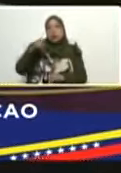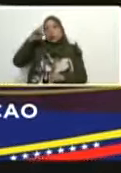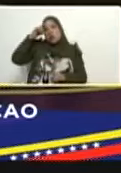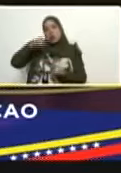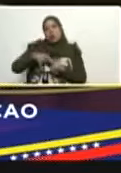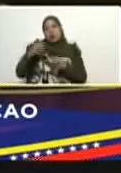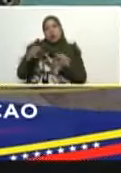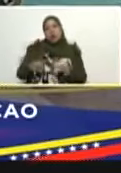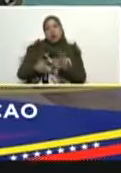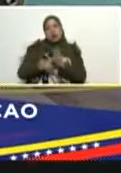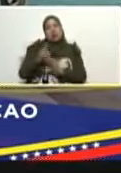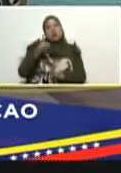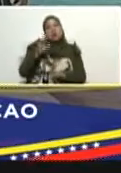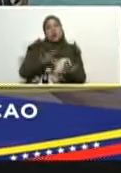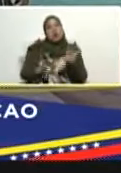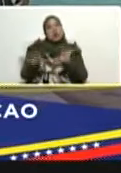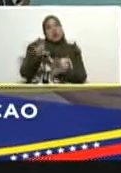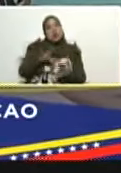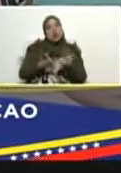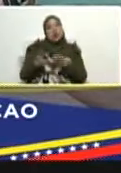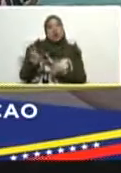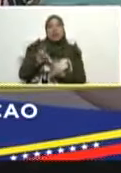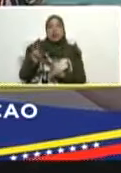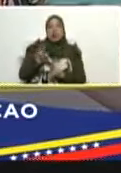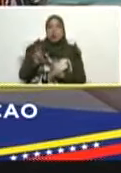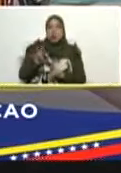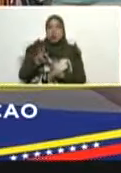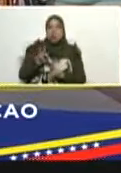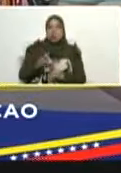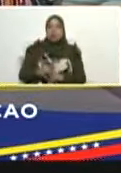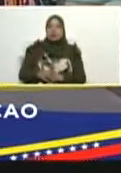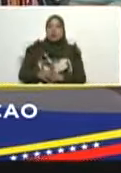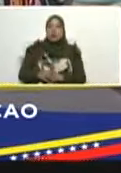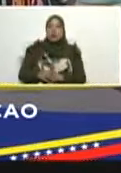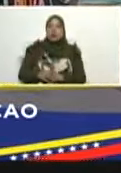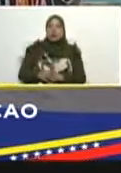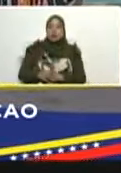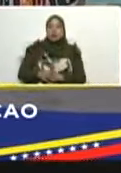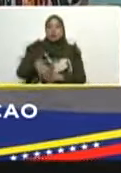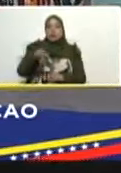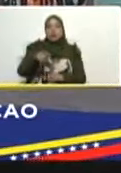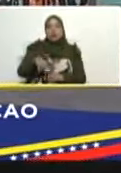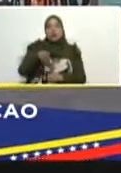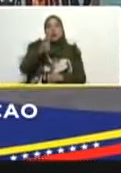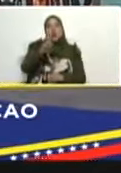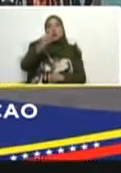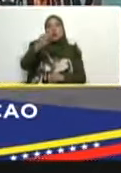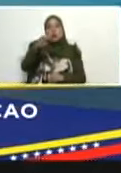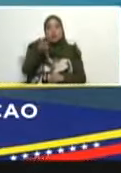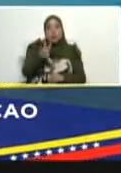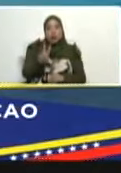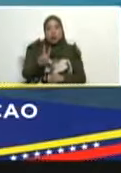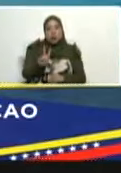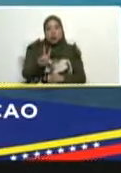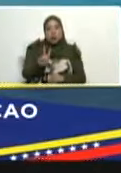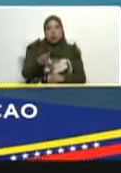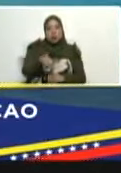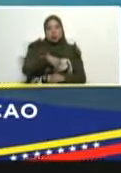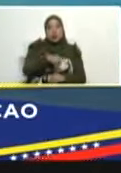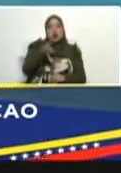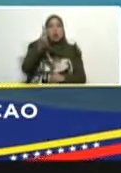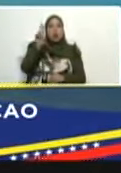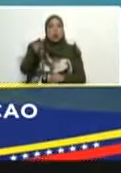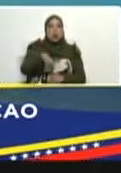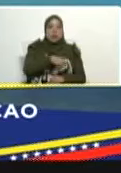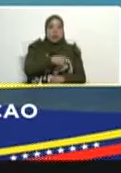real desarrollada por científicos venezolanos, donde está la Universidad Central de Venezuela, la Universidad Simón